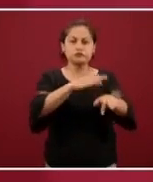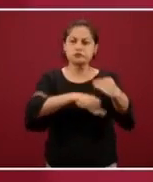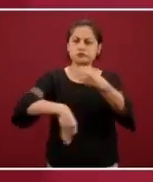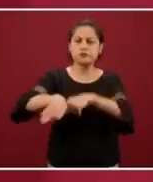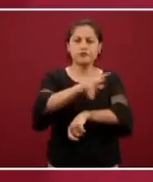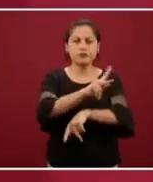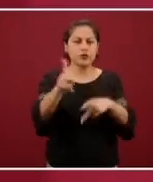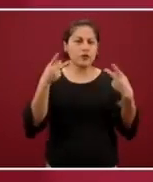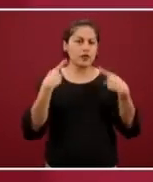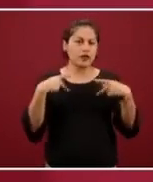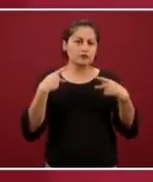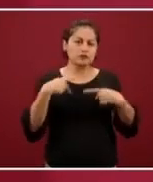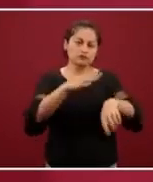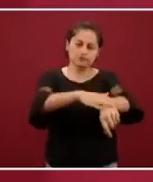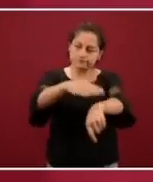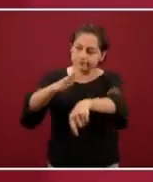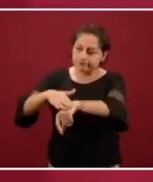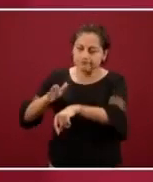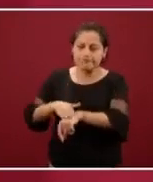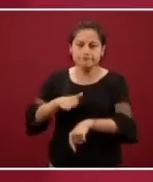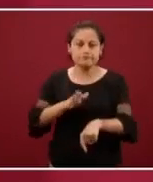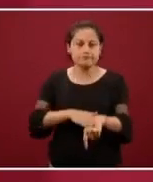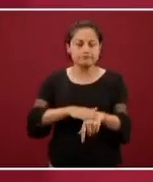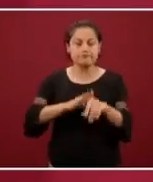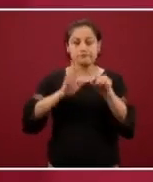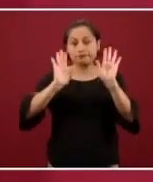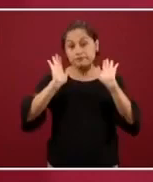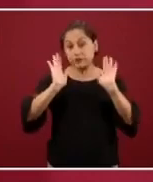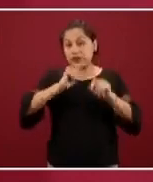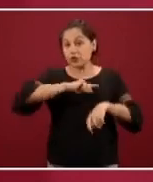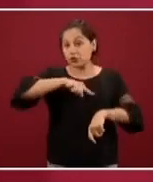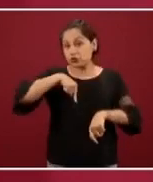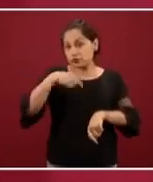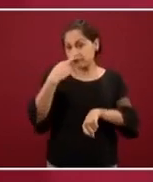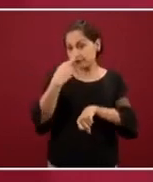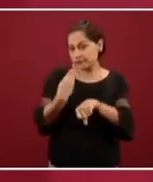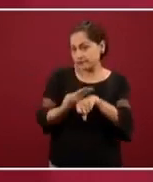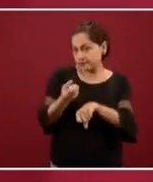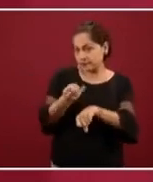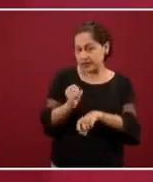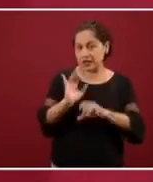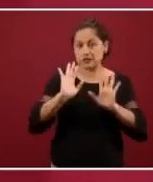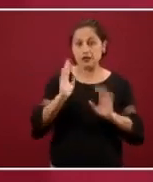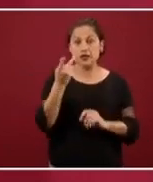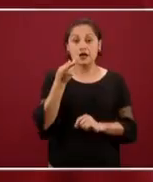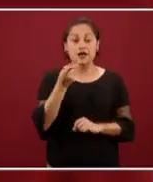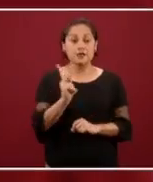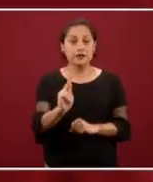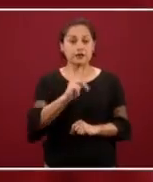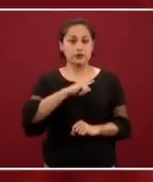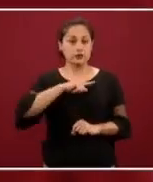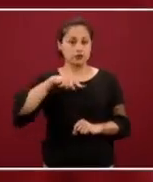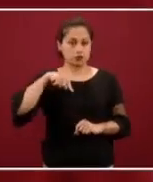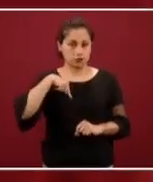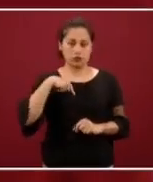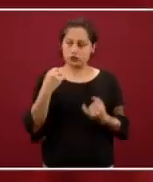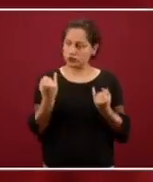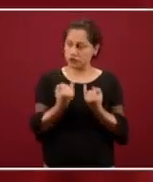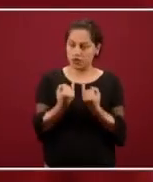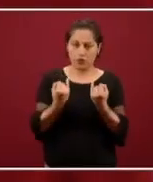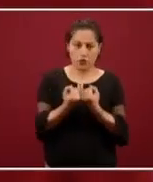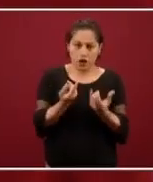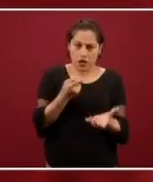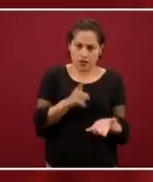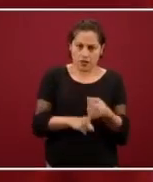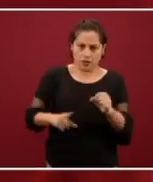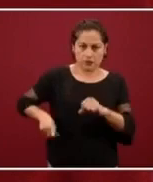personas posibles. Nosotros lo que hacemos, igual que todos los gobiernos estatales lo han hecho, apelar